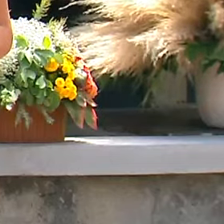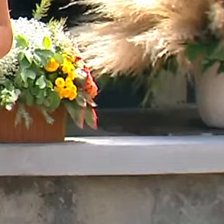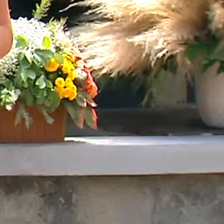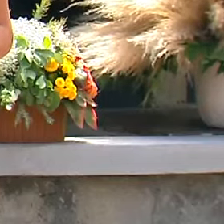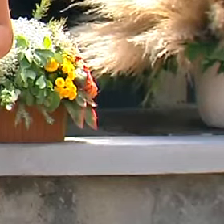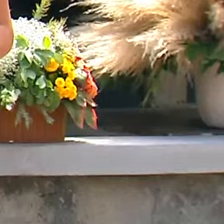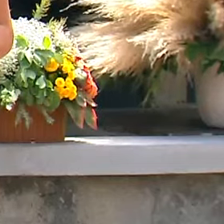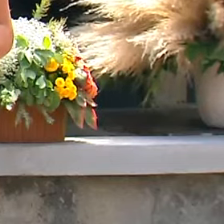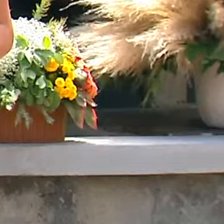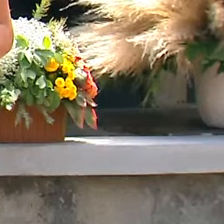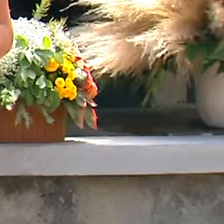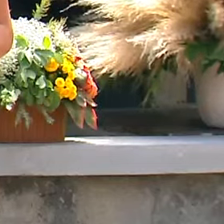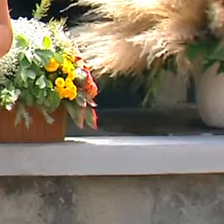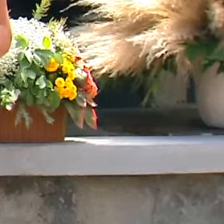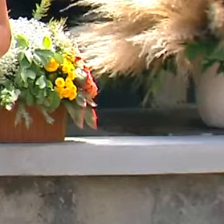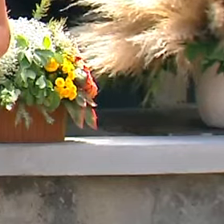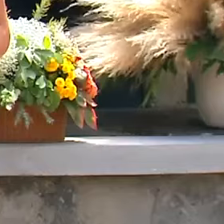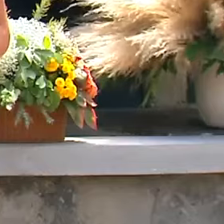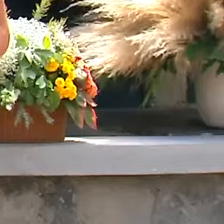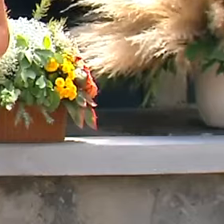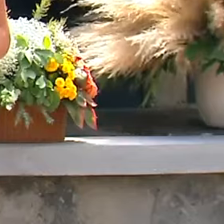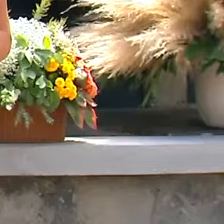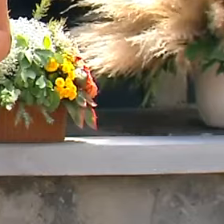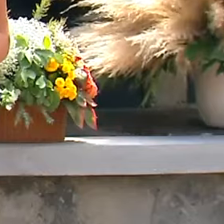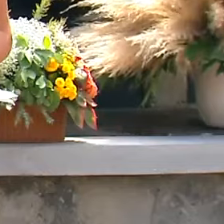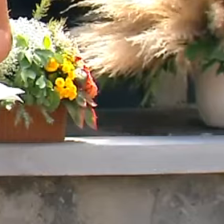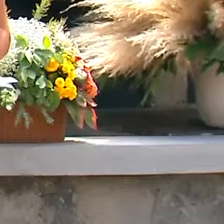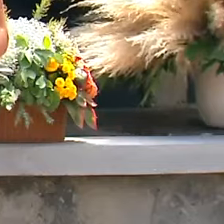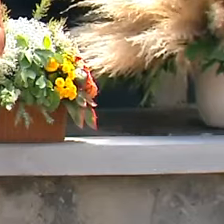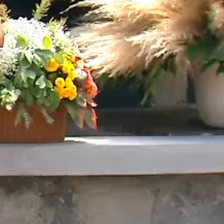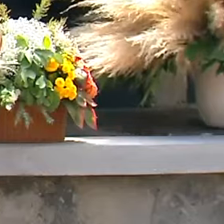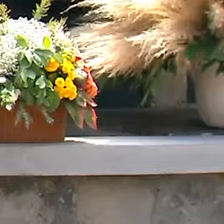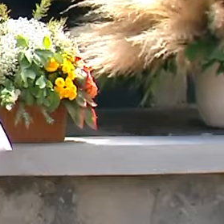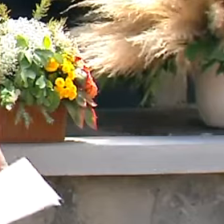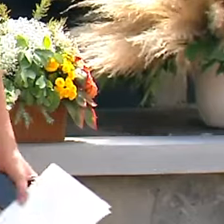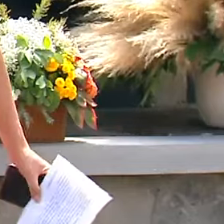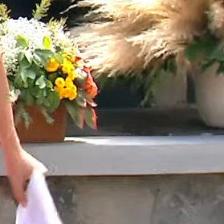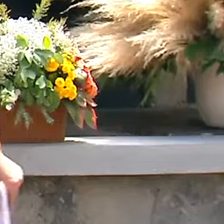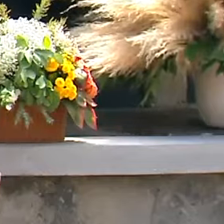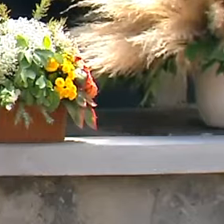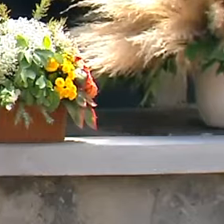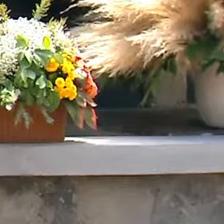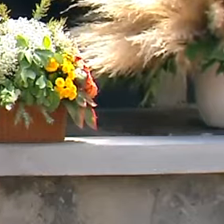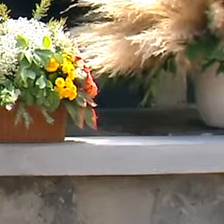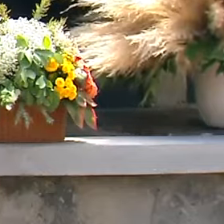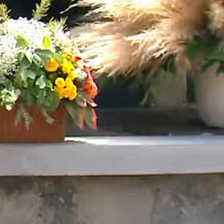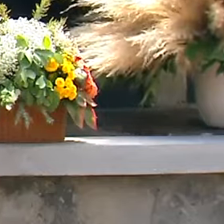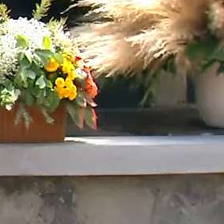de toda Iberoamérica. Les agradecemos muchísimo, un honor. Un excelente día a todos.